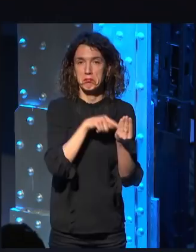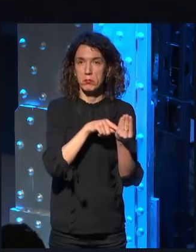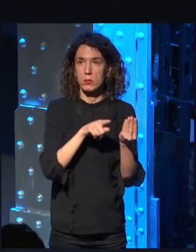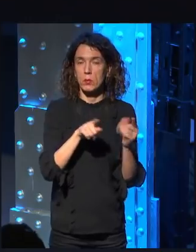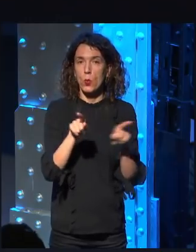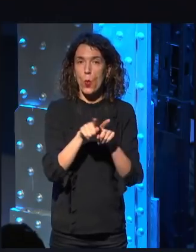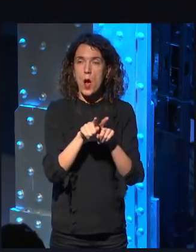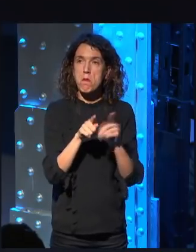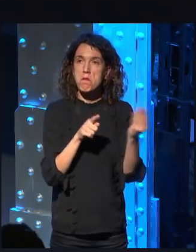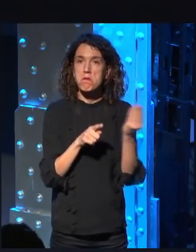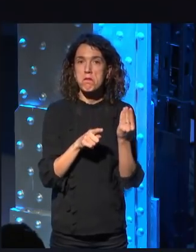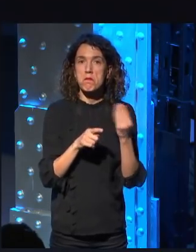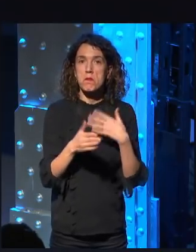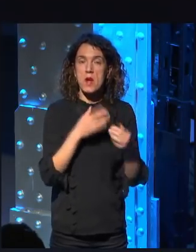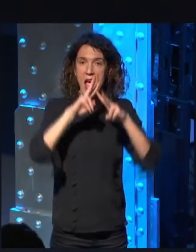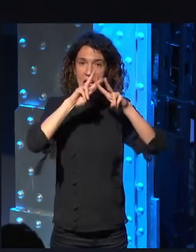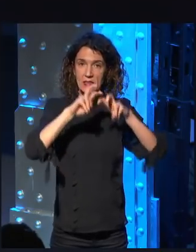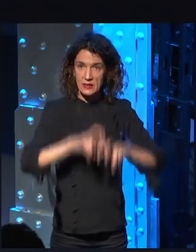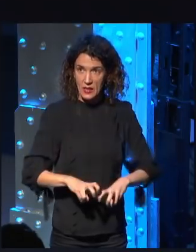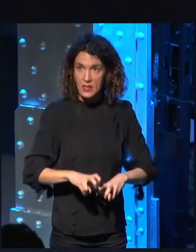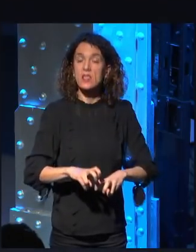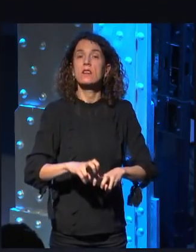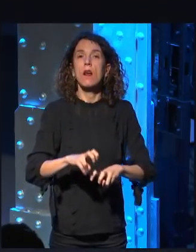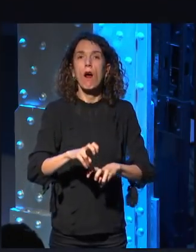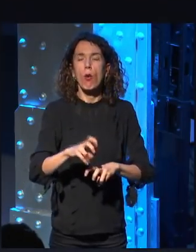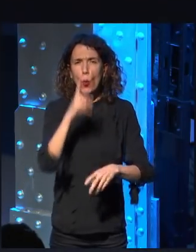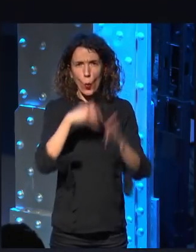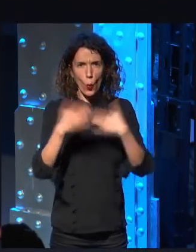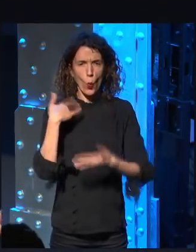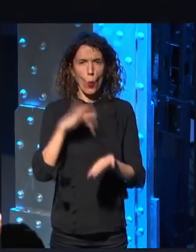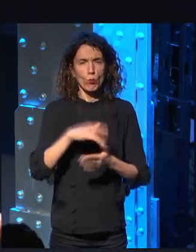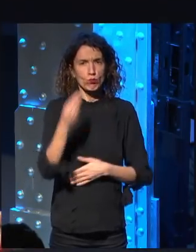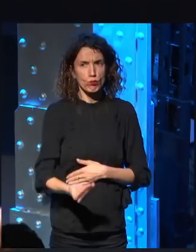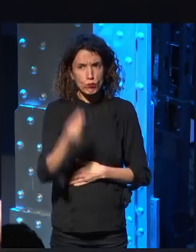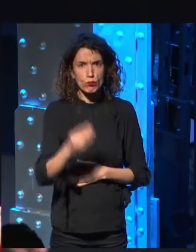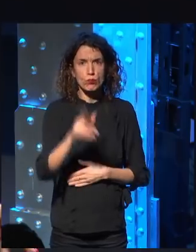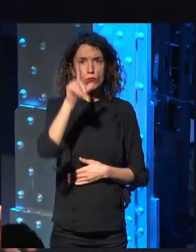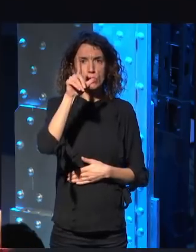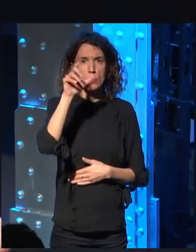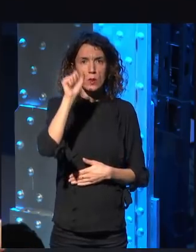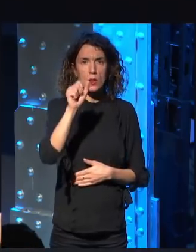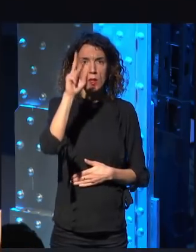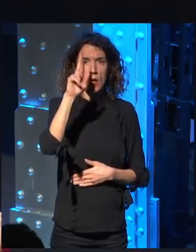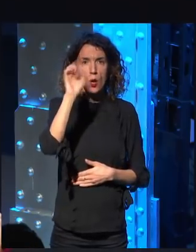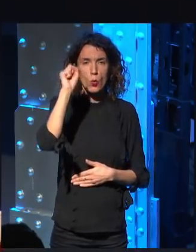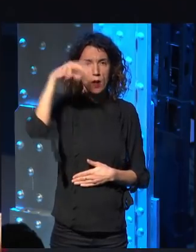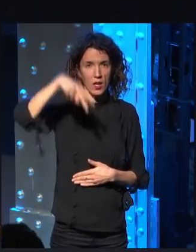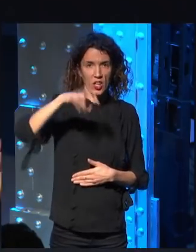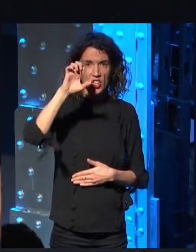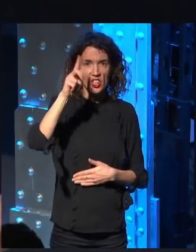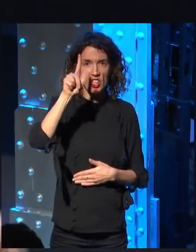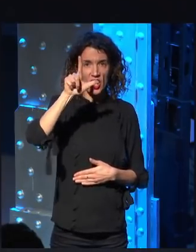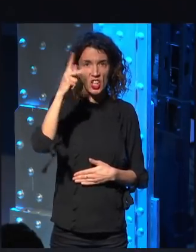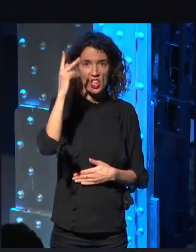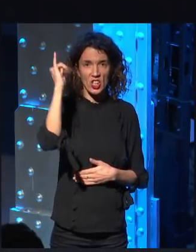una ensayista magnífica del New York Times Review, quizá lo conozcas, Lauren Elkin, que